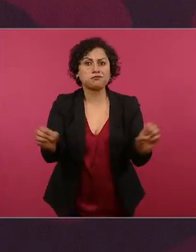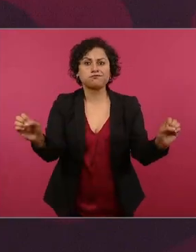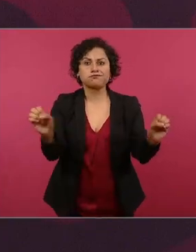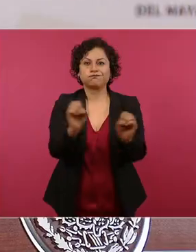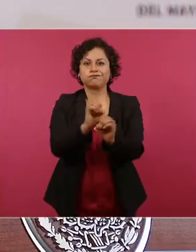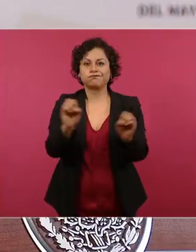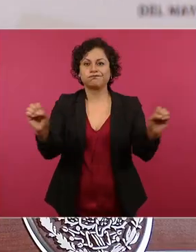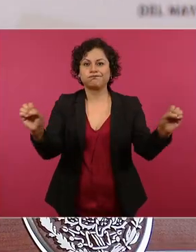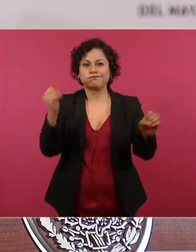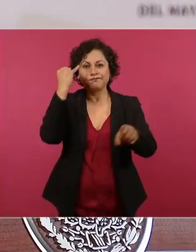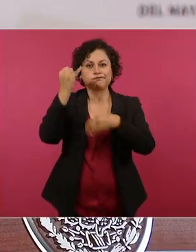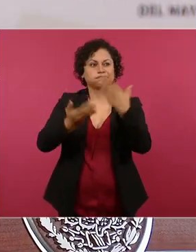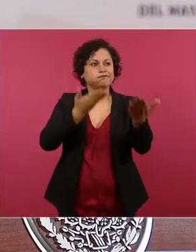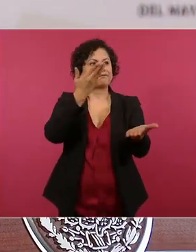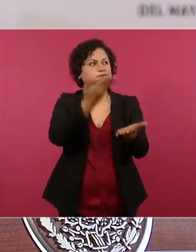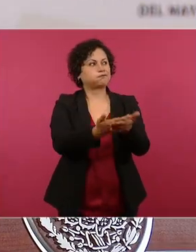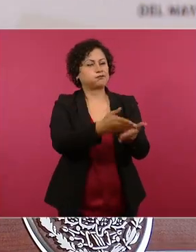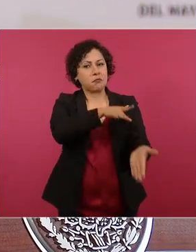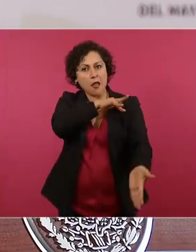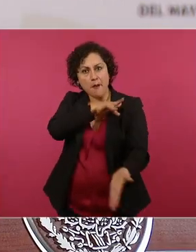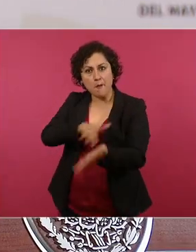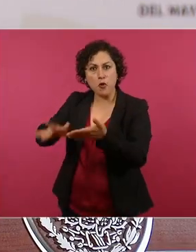nada de apoyo.